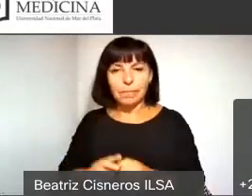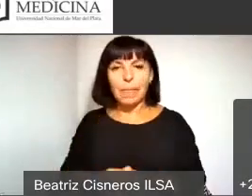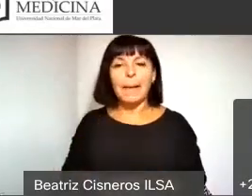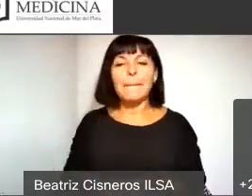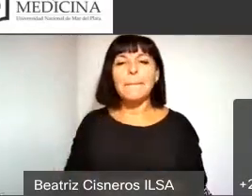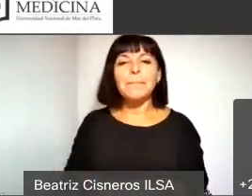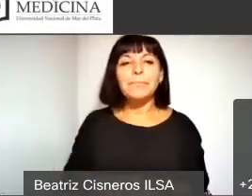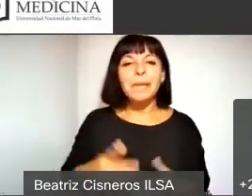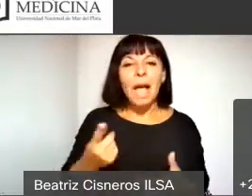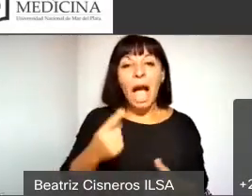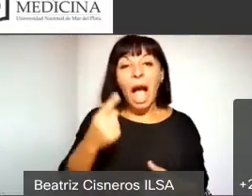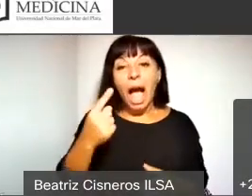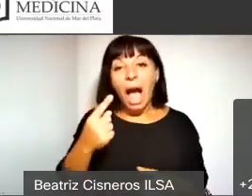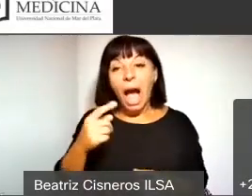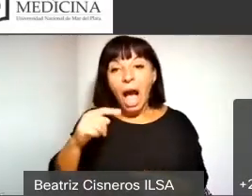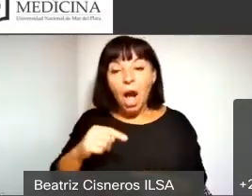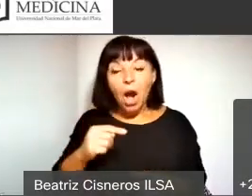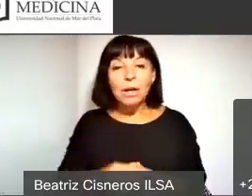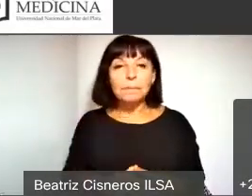tipos celulares.